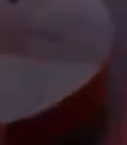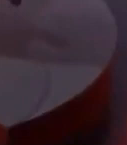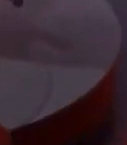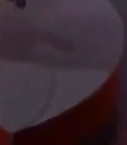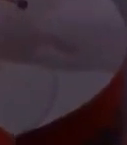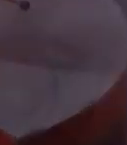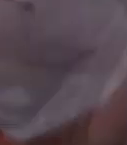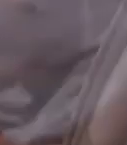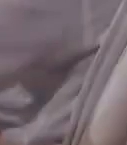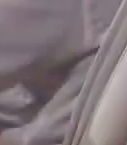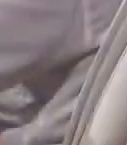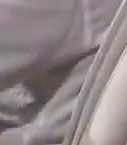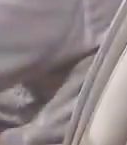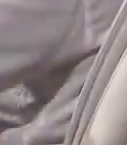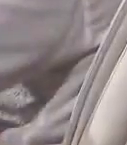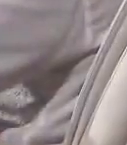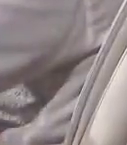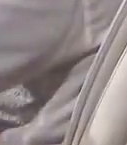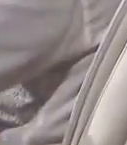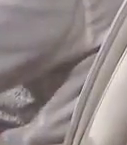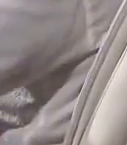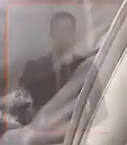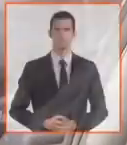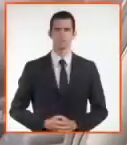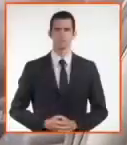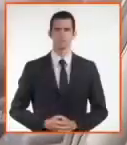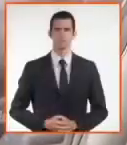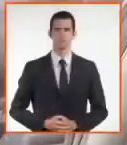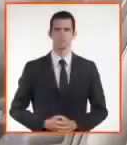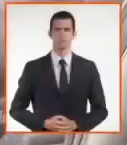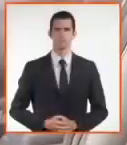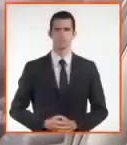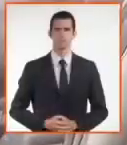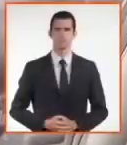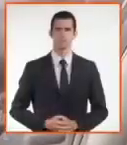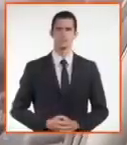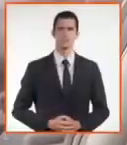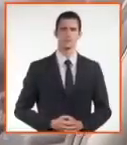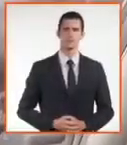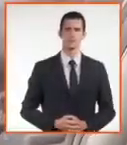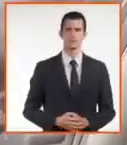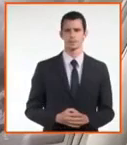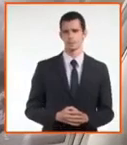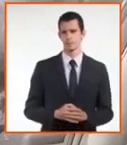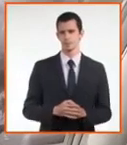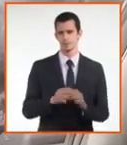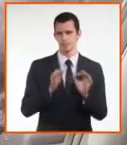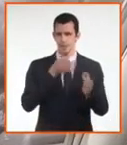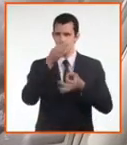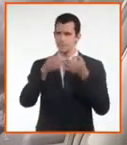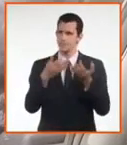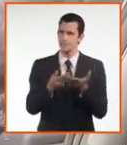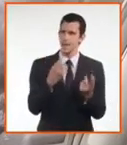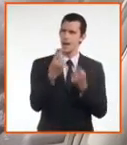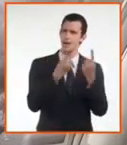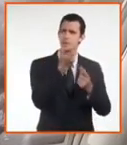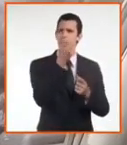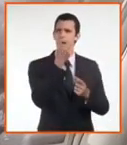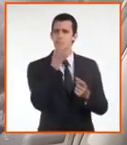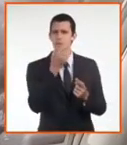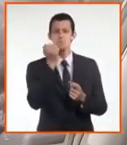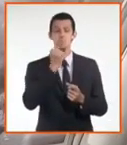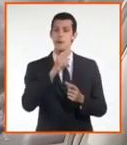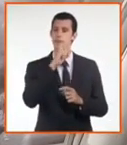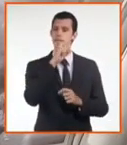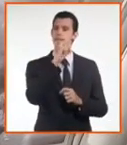pero decíamos que hay varios grupos farmacológicos que son hoy los más afectados pero hay elementos tan ya que